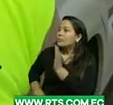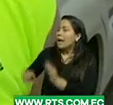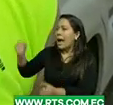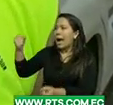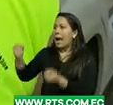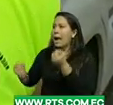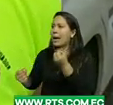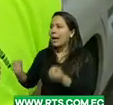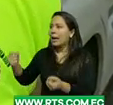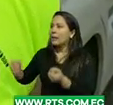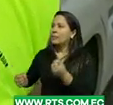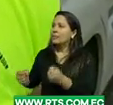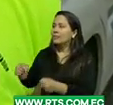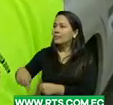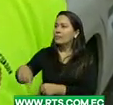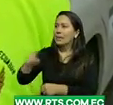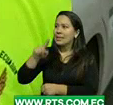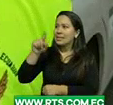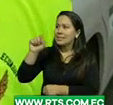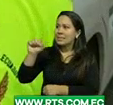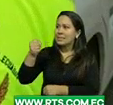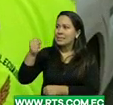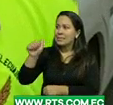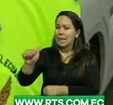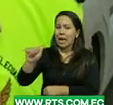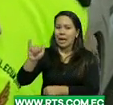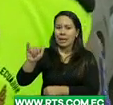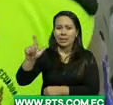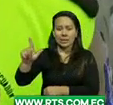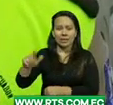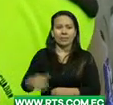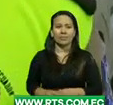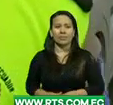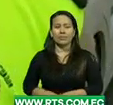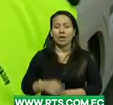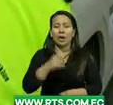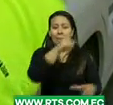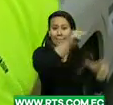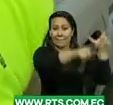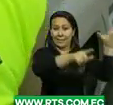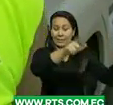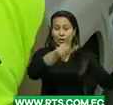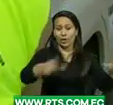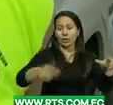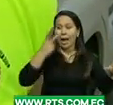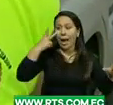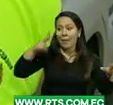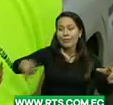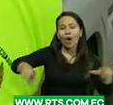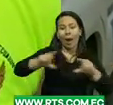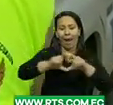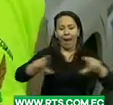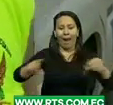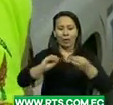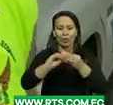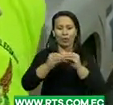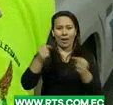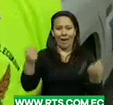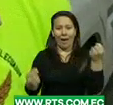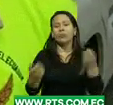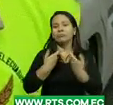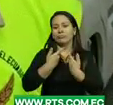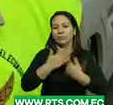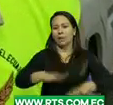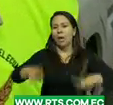vehículo de marca Sail, los mismos que por los moradores se pudo obtener las placas, asimismo se dio a conocer a los otros